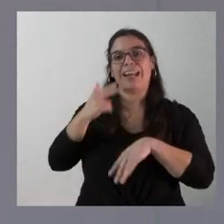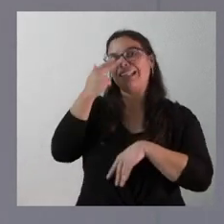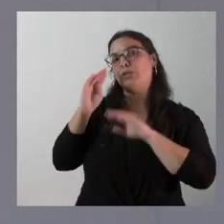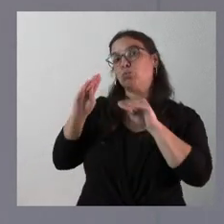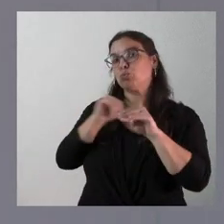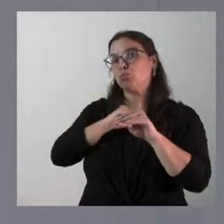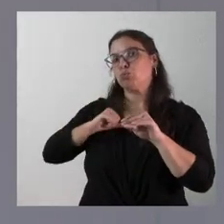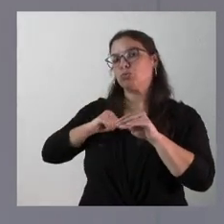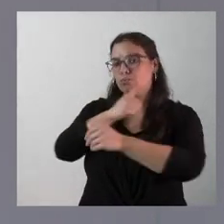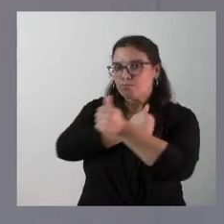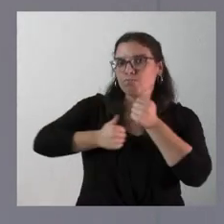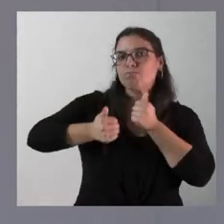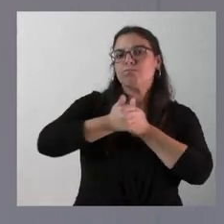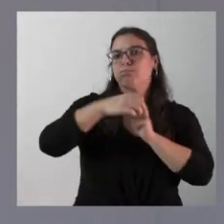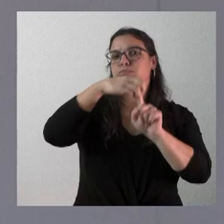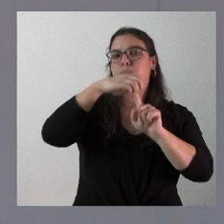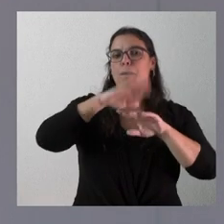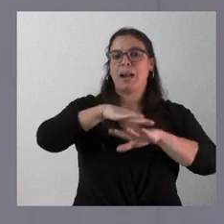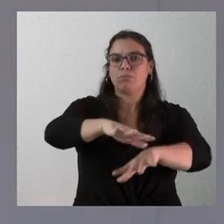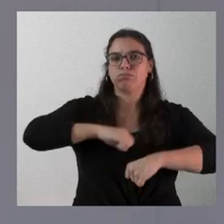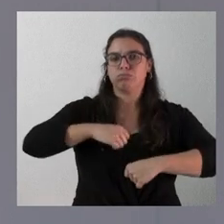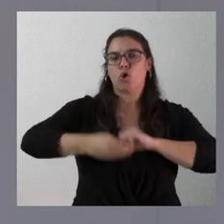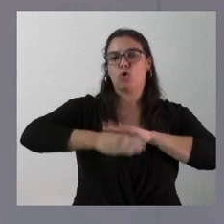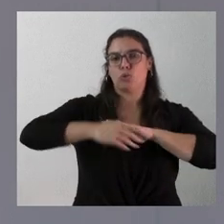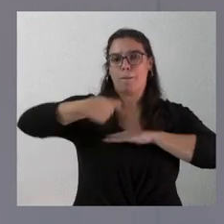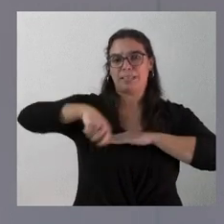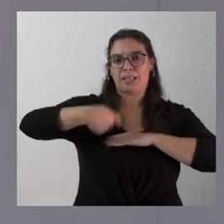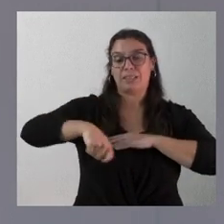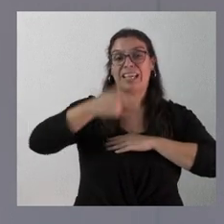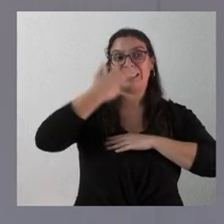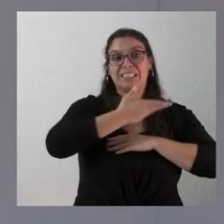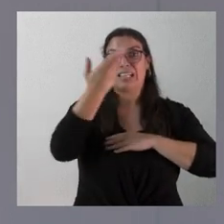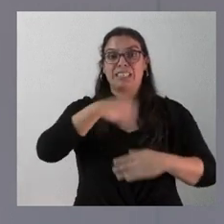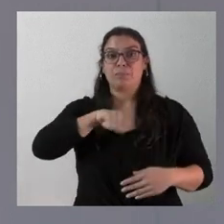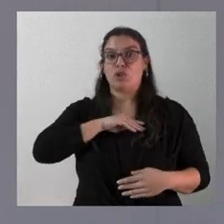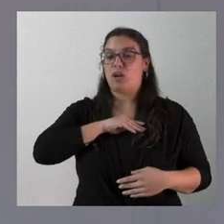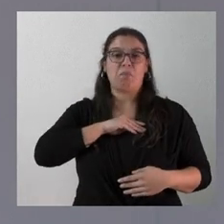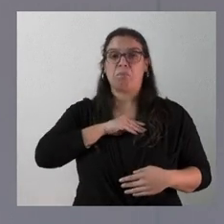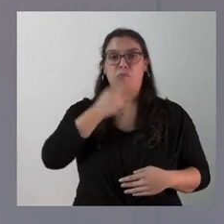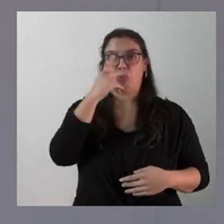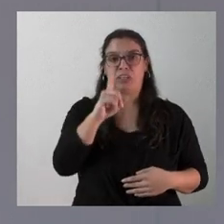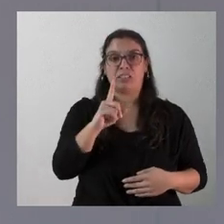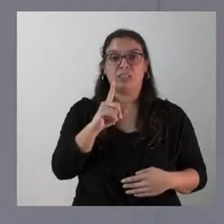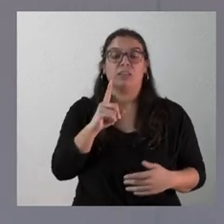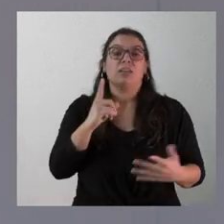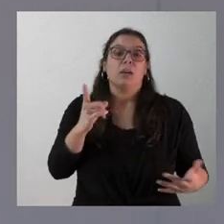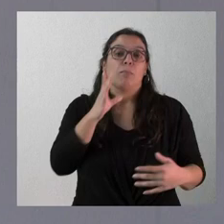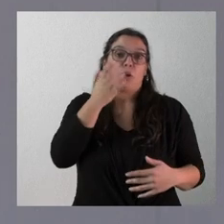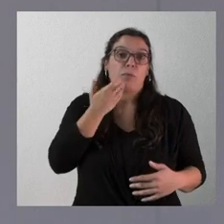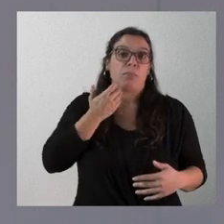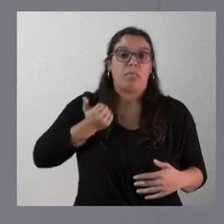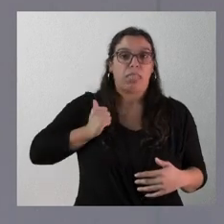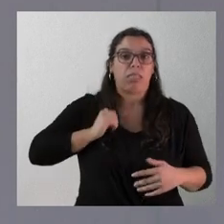por seguir estando al frente de la presidencia del gobierno por encima del interés de todos los españoles utilizando para ello por ejemplo la modificación